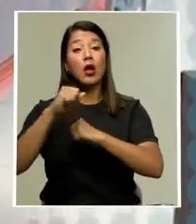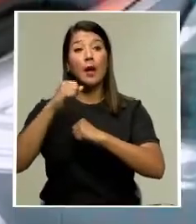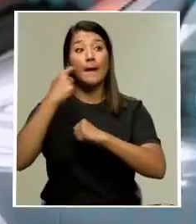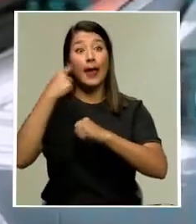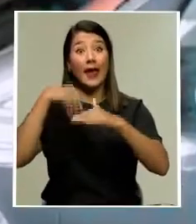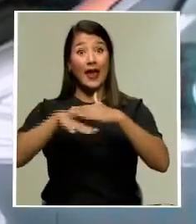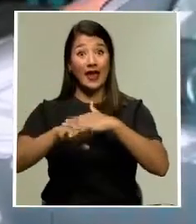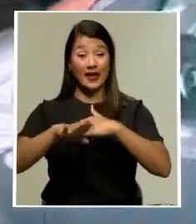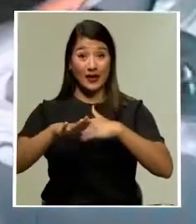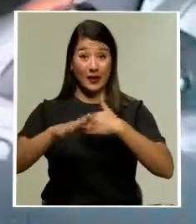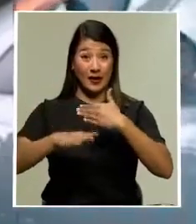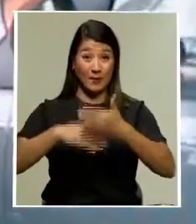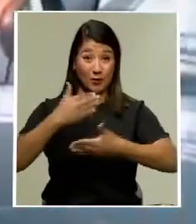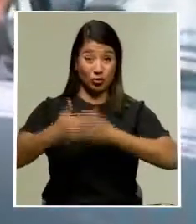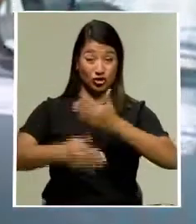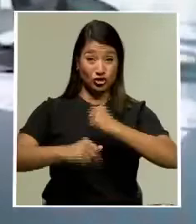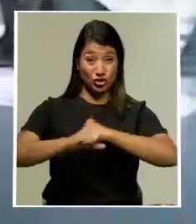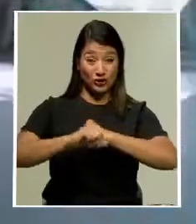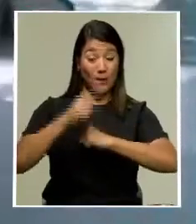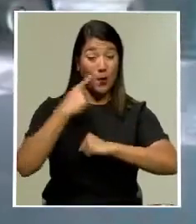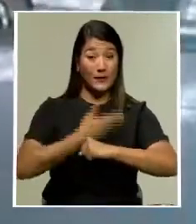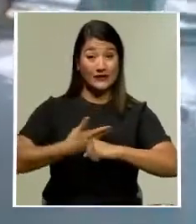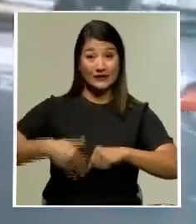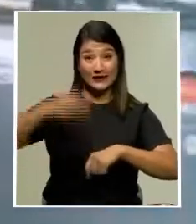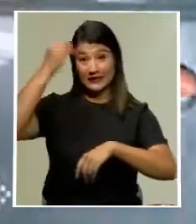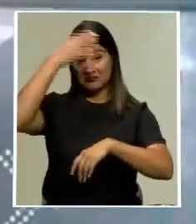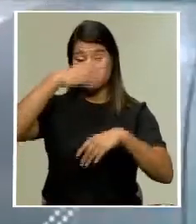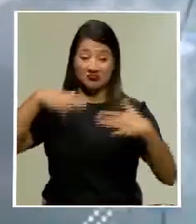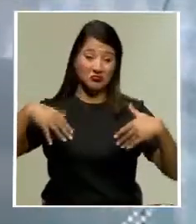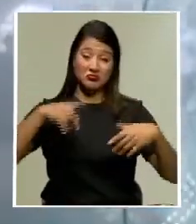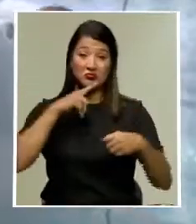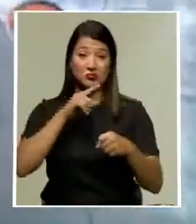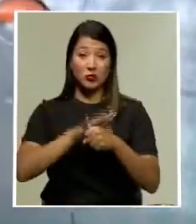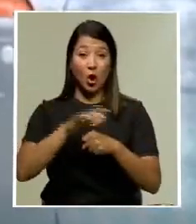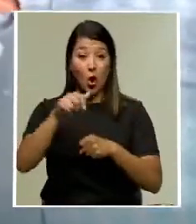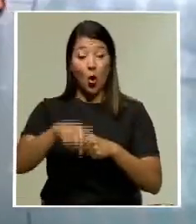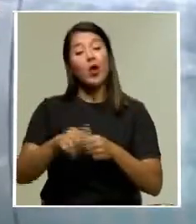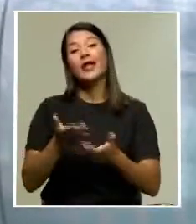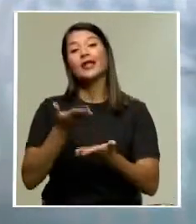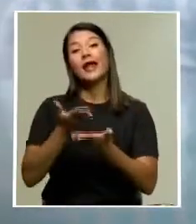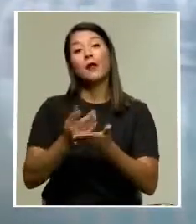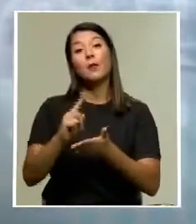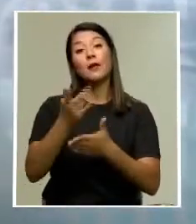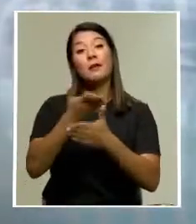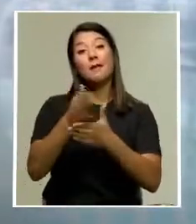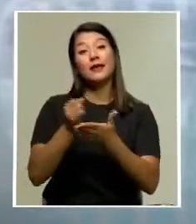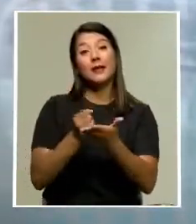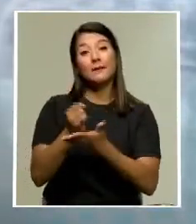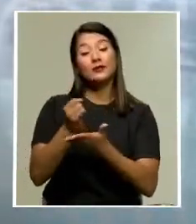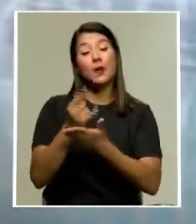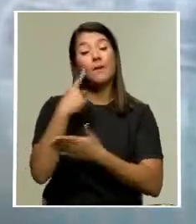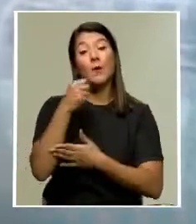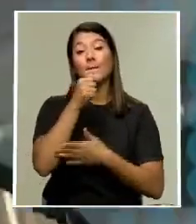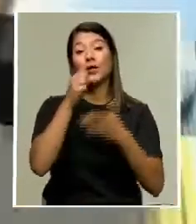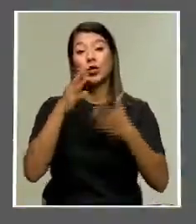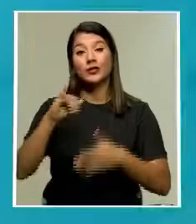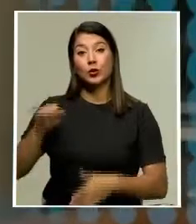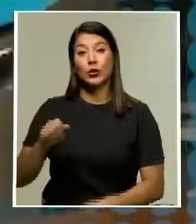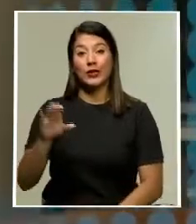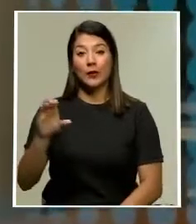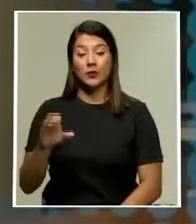está muy lejos de cumplirse. Hoy le presentamos la primera entrega de un trabajo especial de la periodista Julieta Cambronero.